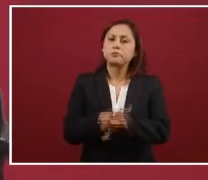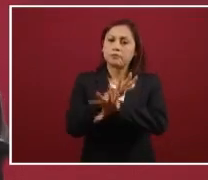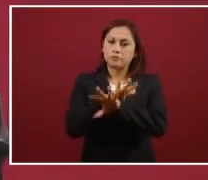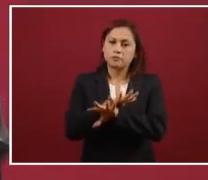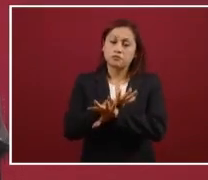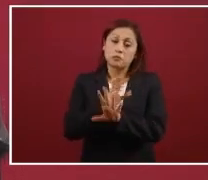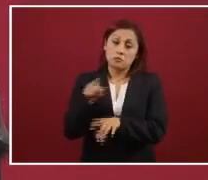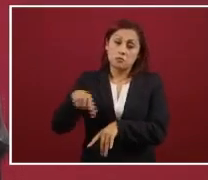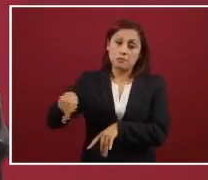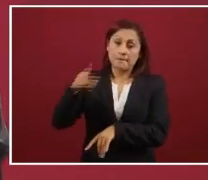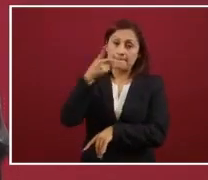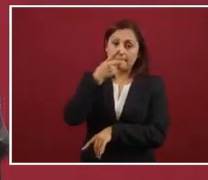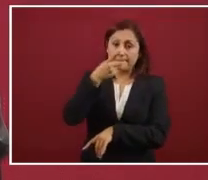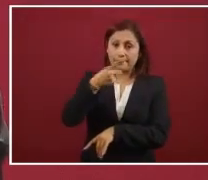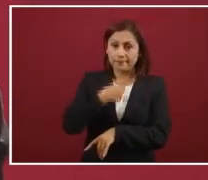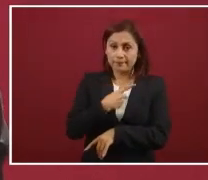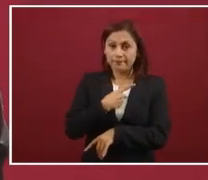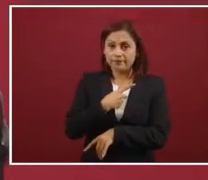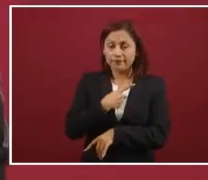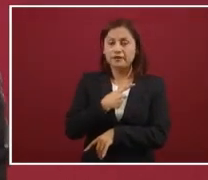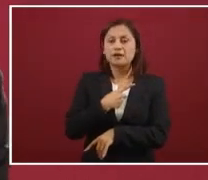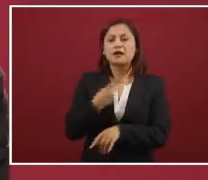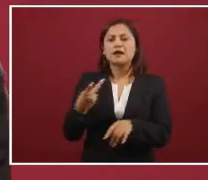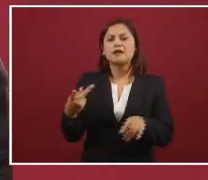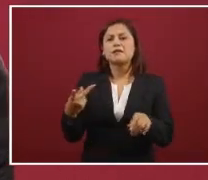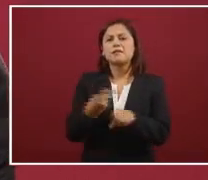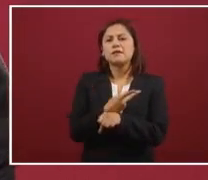informe. Hay una disminución